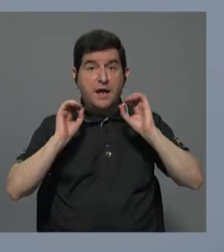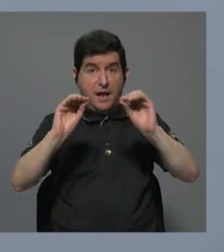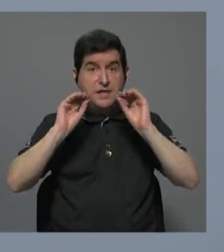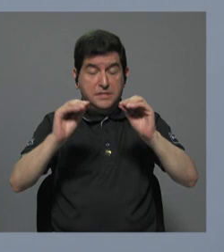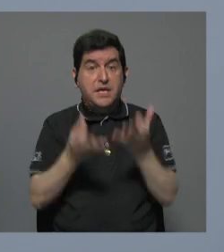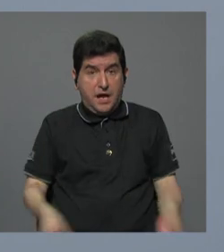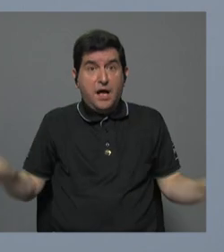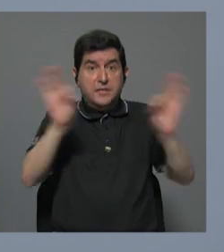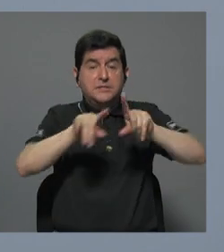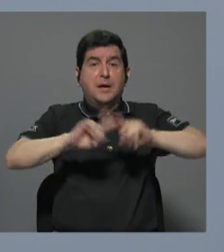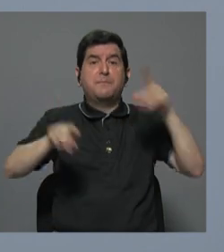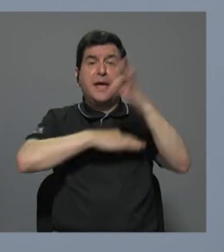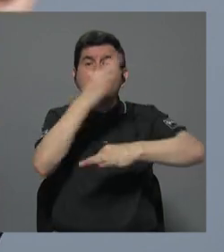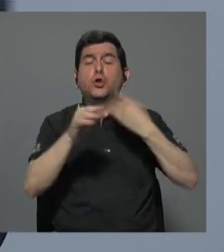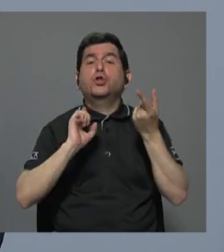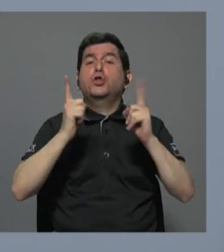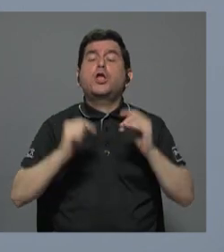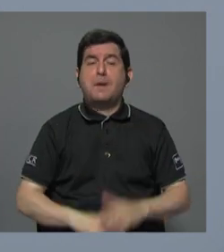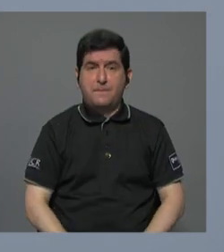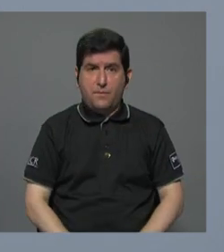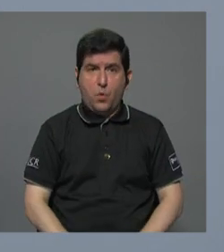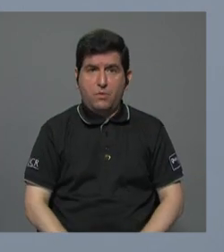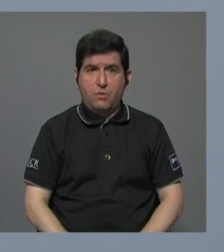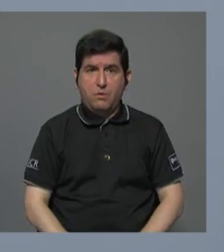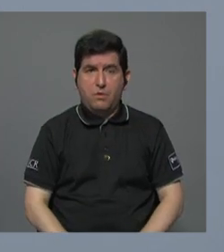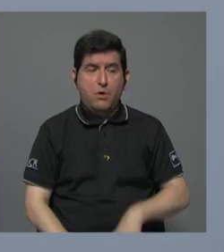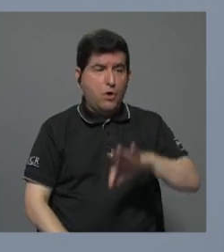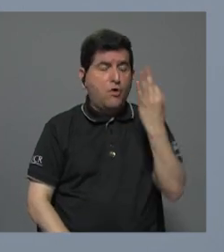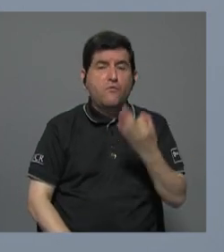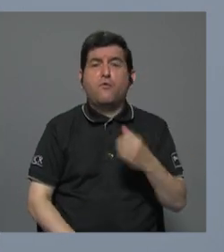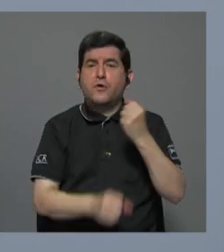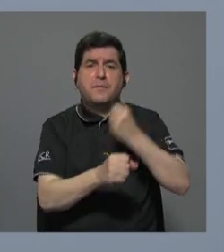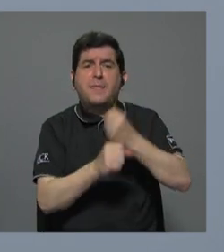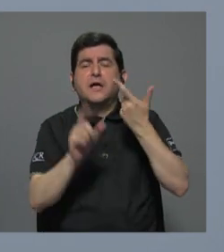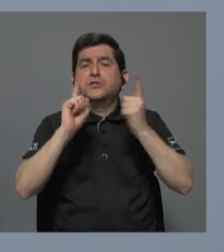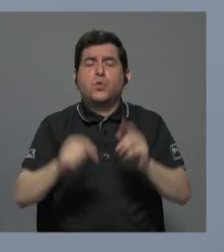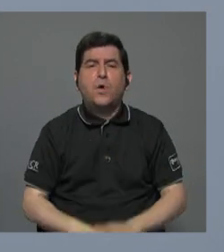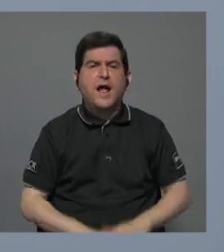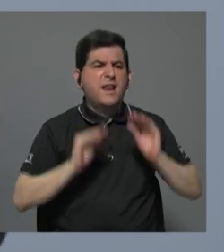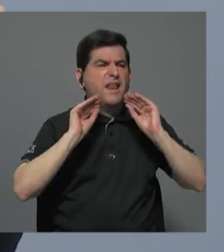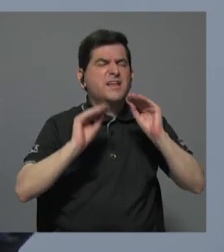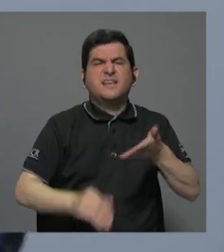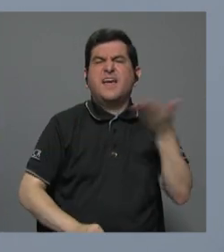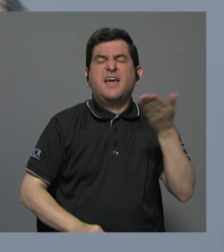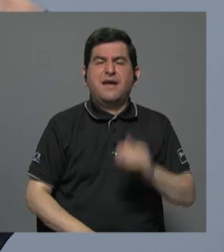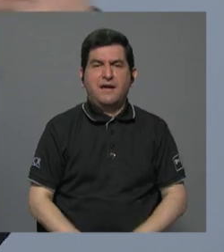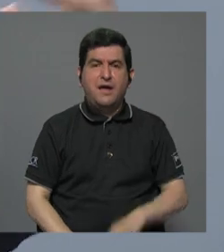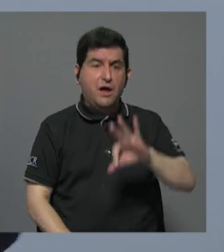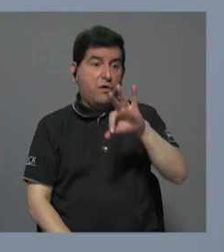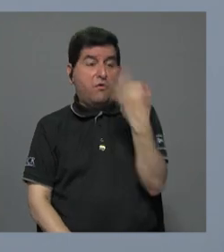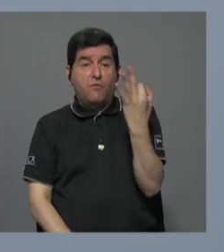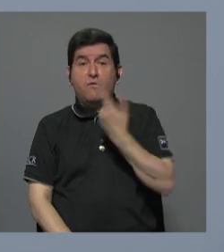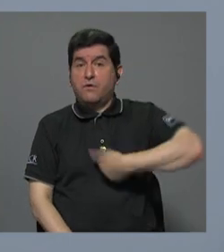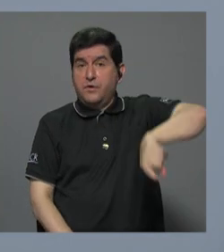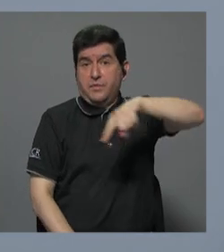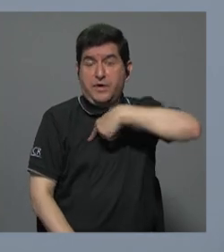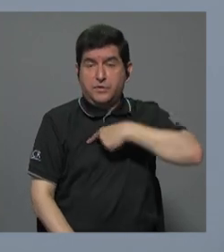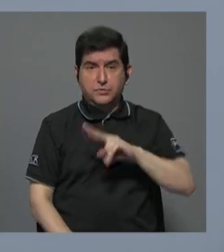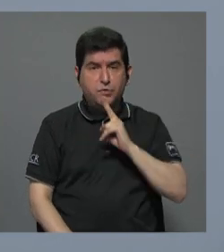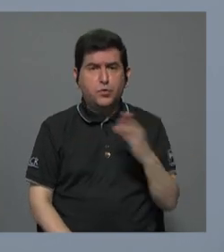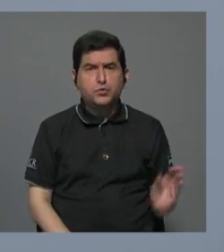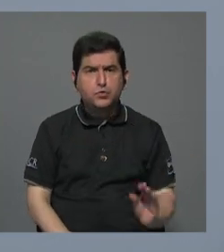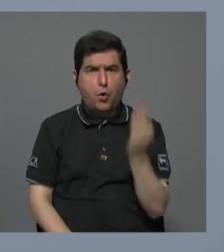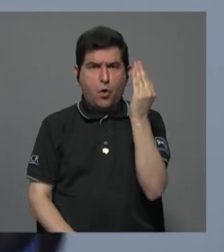pero qué tipo de educación cuáles son van a ser las desempeño que les vamos a educar y en qué sentido para que realmente estos